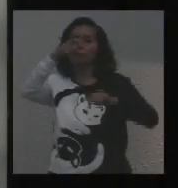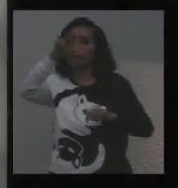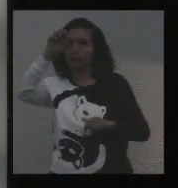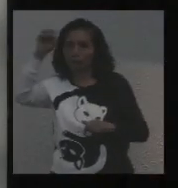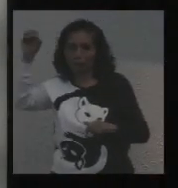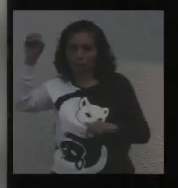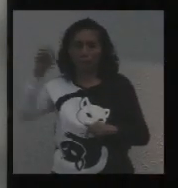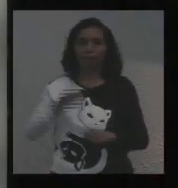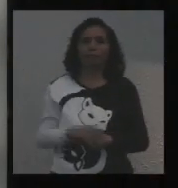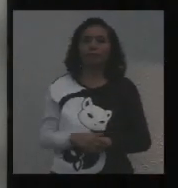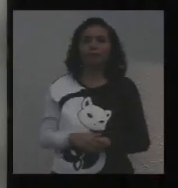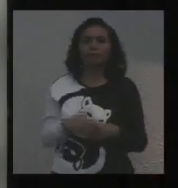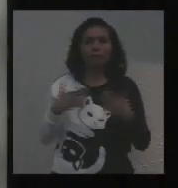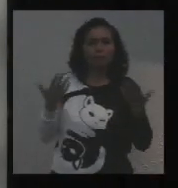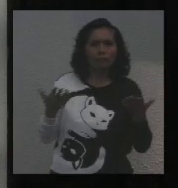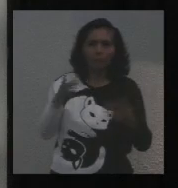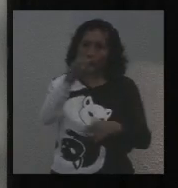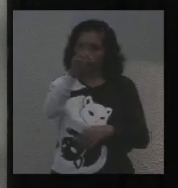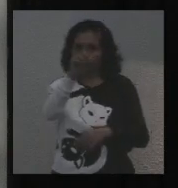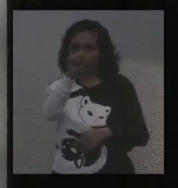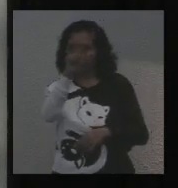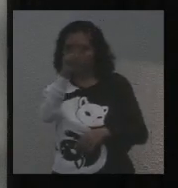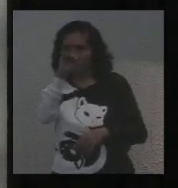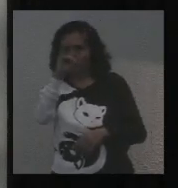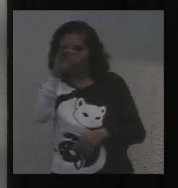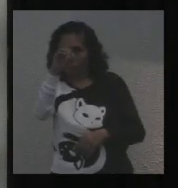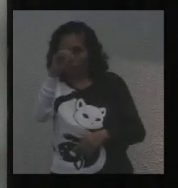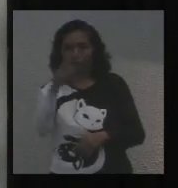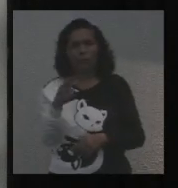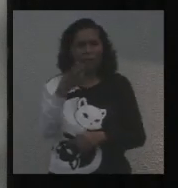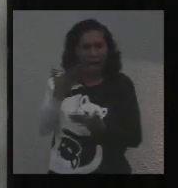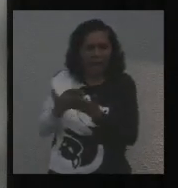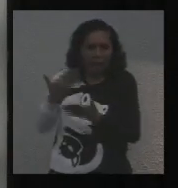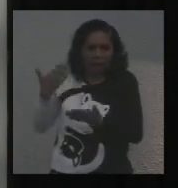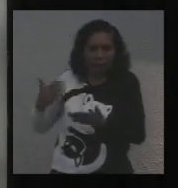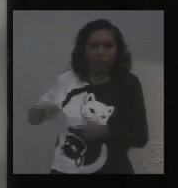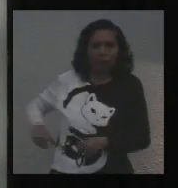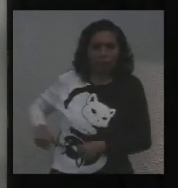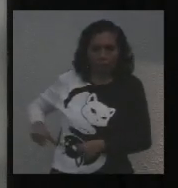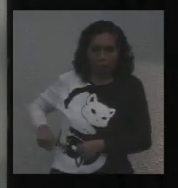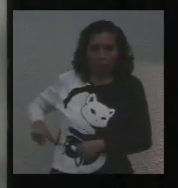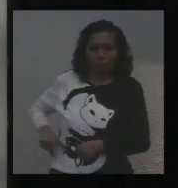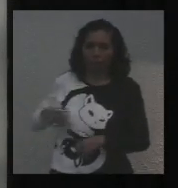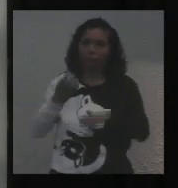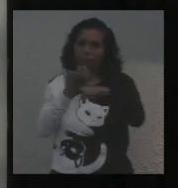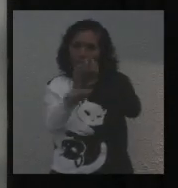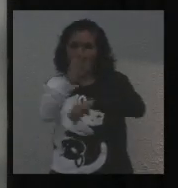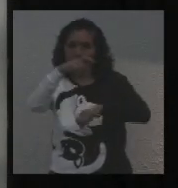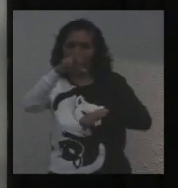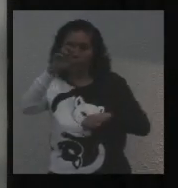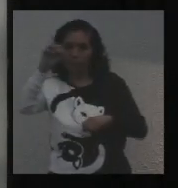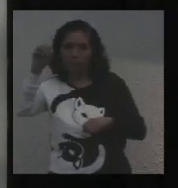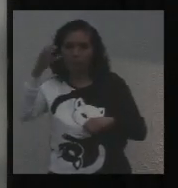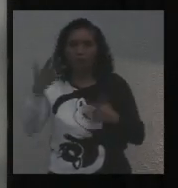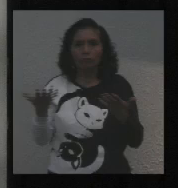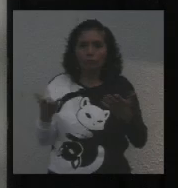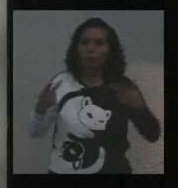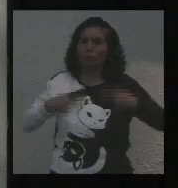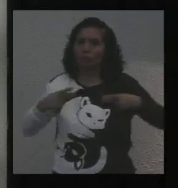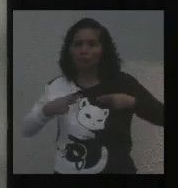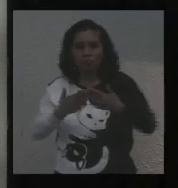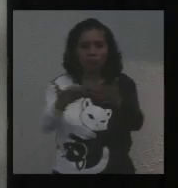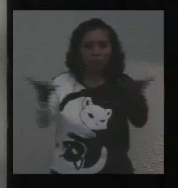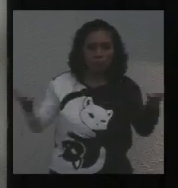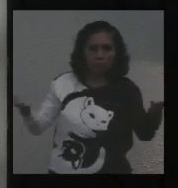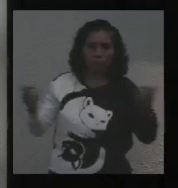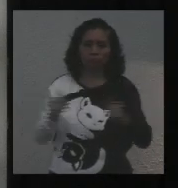Roo. David Gustavo Gutiérrez Ruiz, gobernador provisional del Estado de Quintana Roo, a sus habitantes,